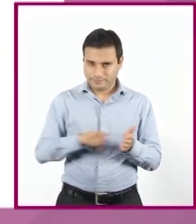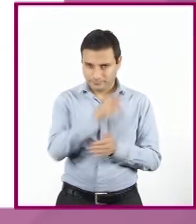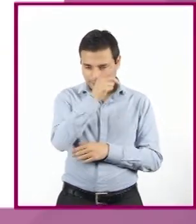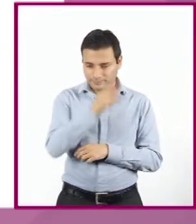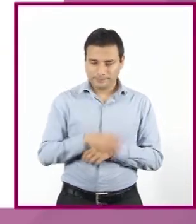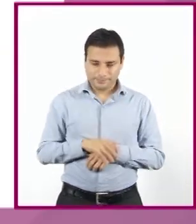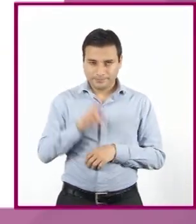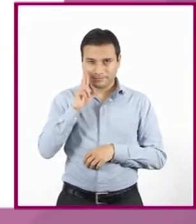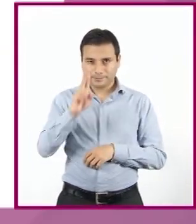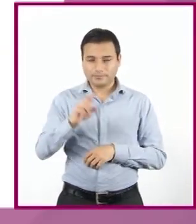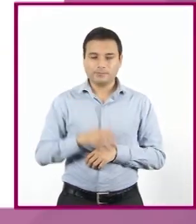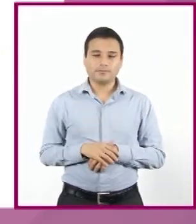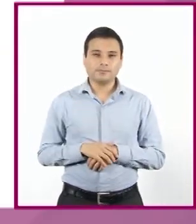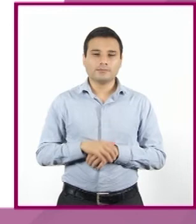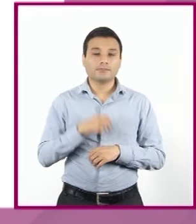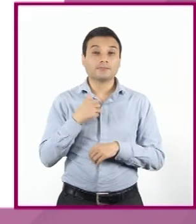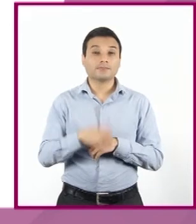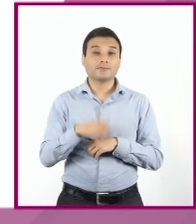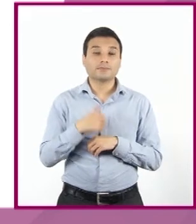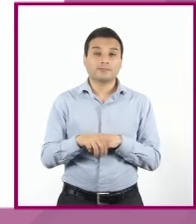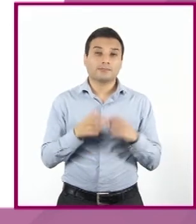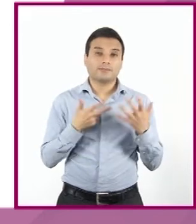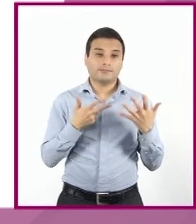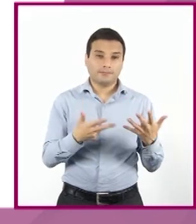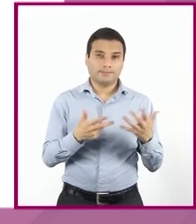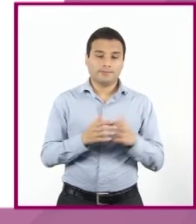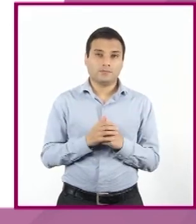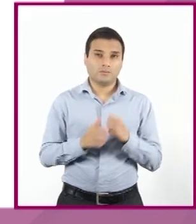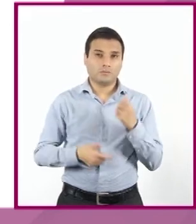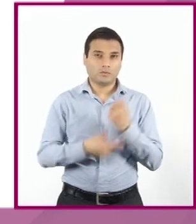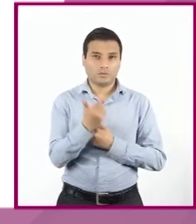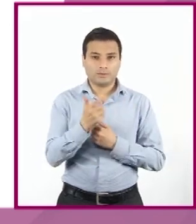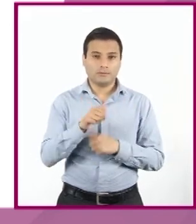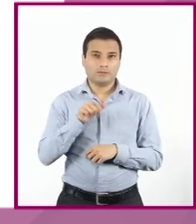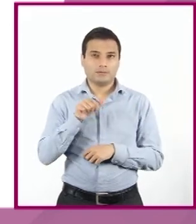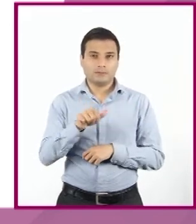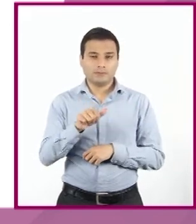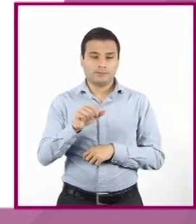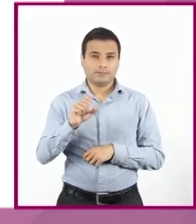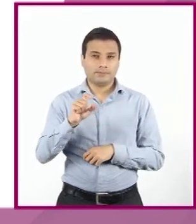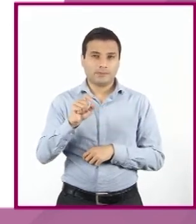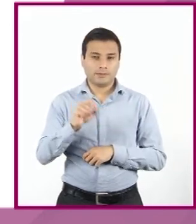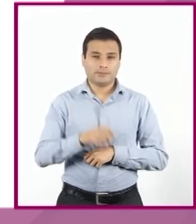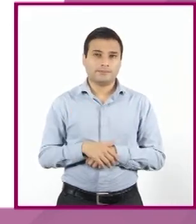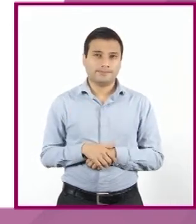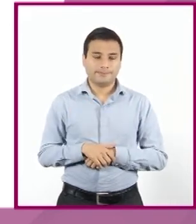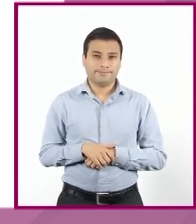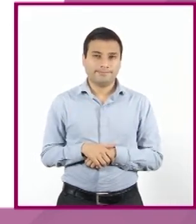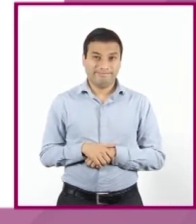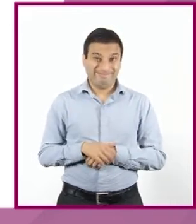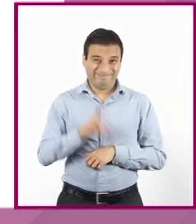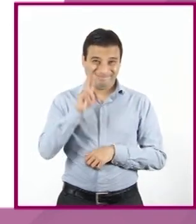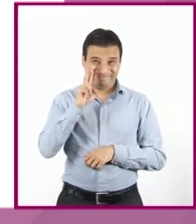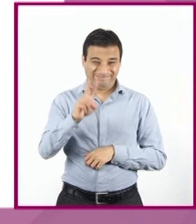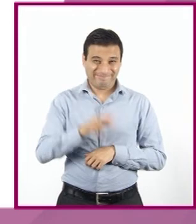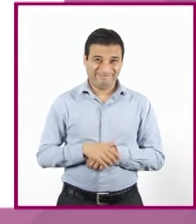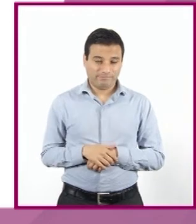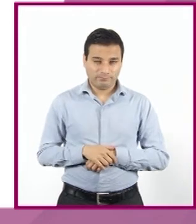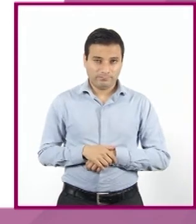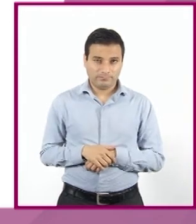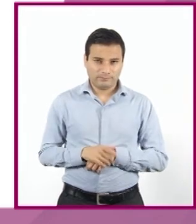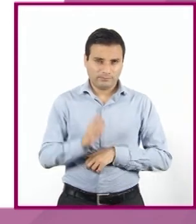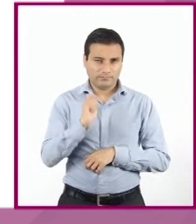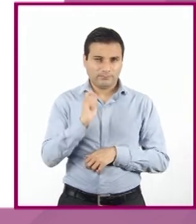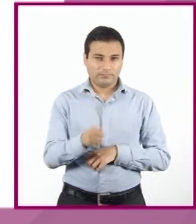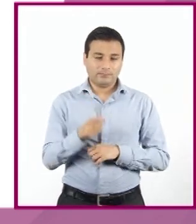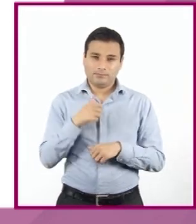Los primeros términos 8, 12, 16, 20, como ya vimos, es una